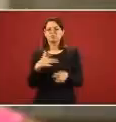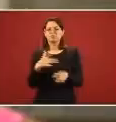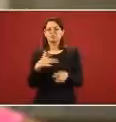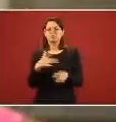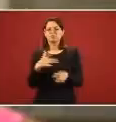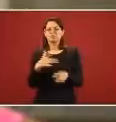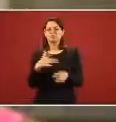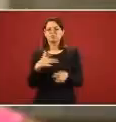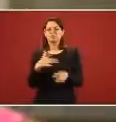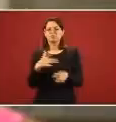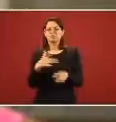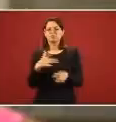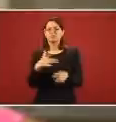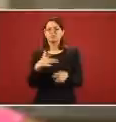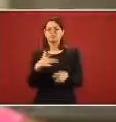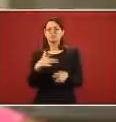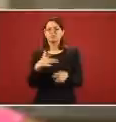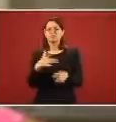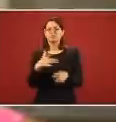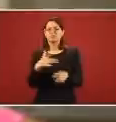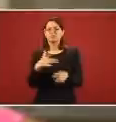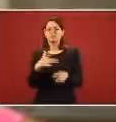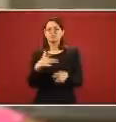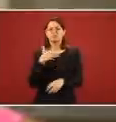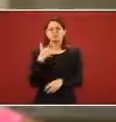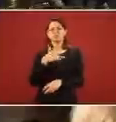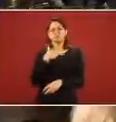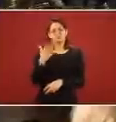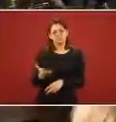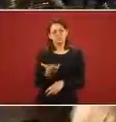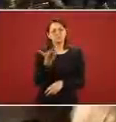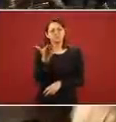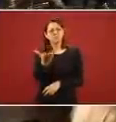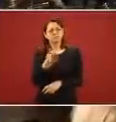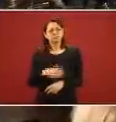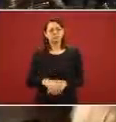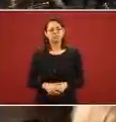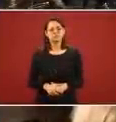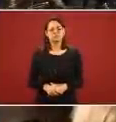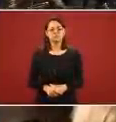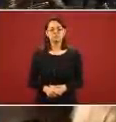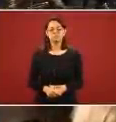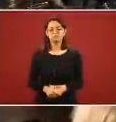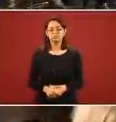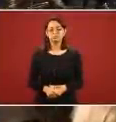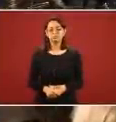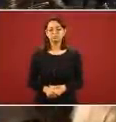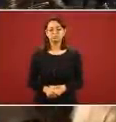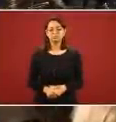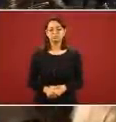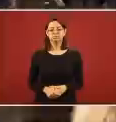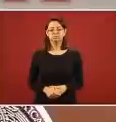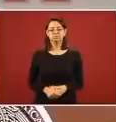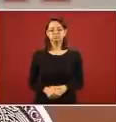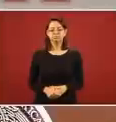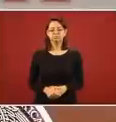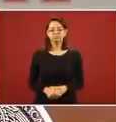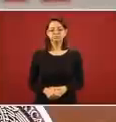lo que esta pregunta una reportera pero vamos a escuchar la respuesta entendiendo que se está atendiendo